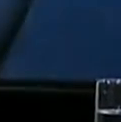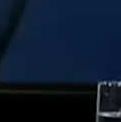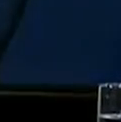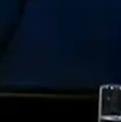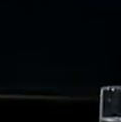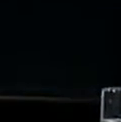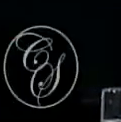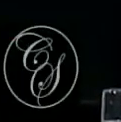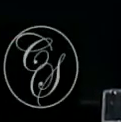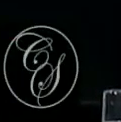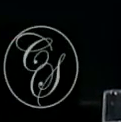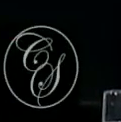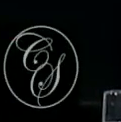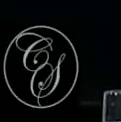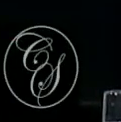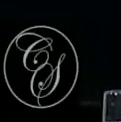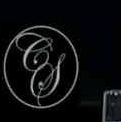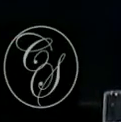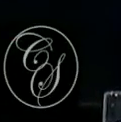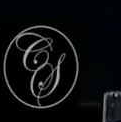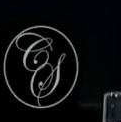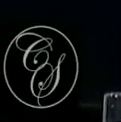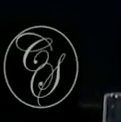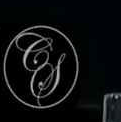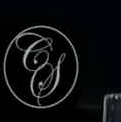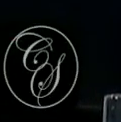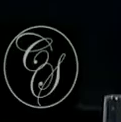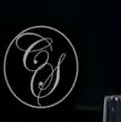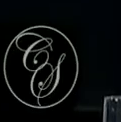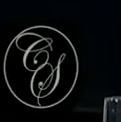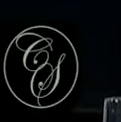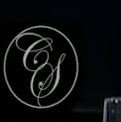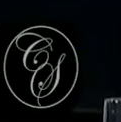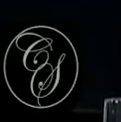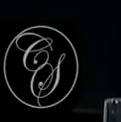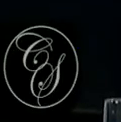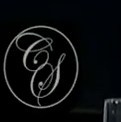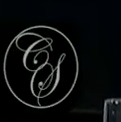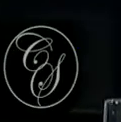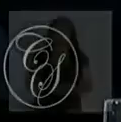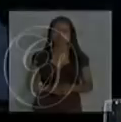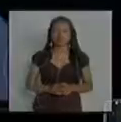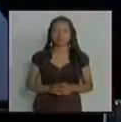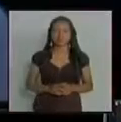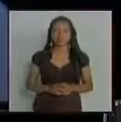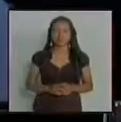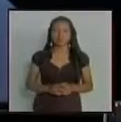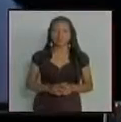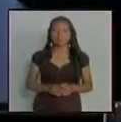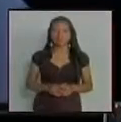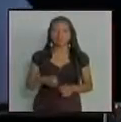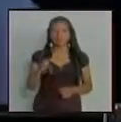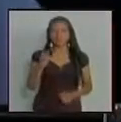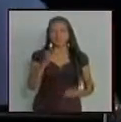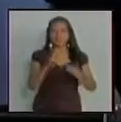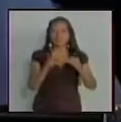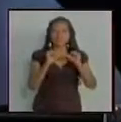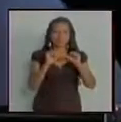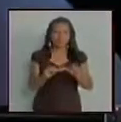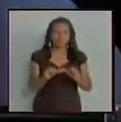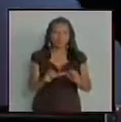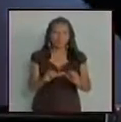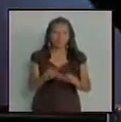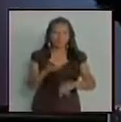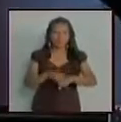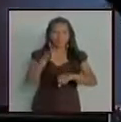7 sucursales. Cristina Spa, profesionales a tu servicio. Segundo bloque de Hora 23 y